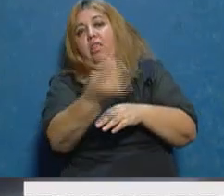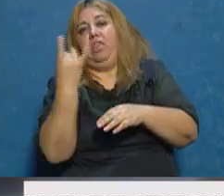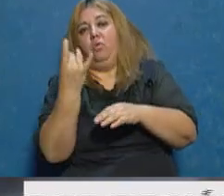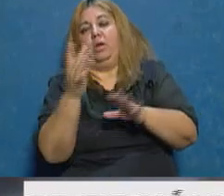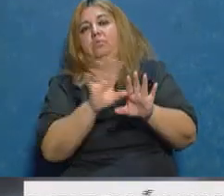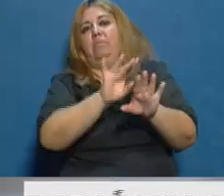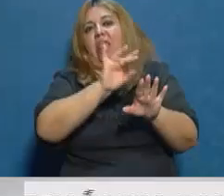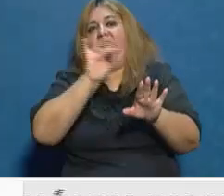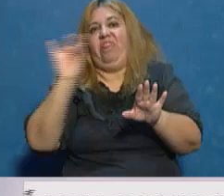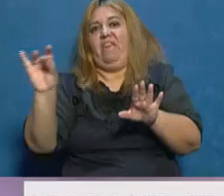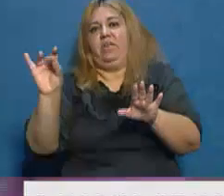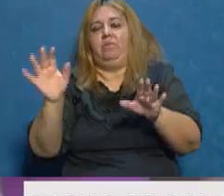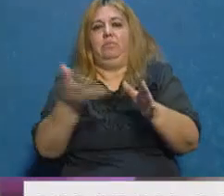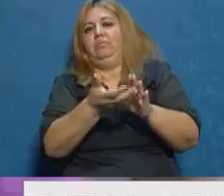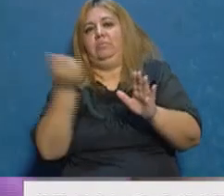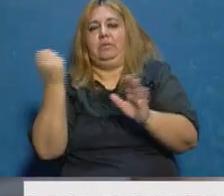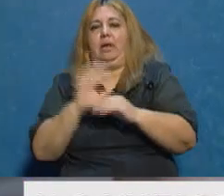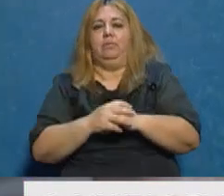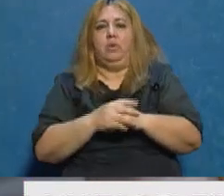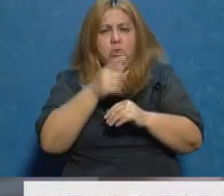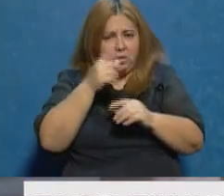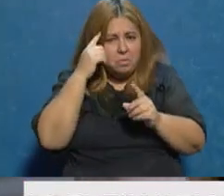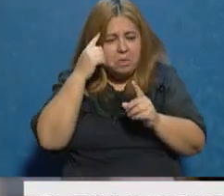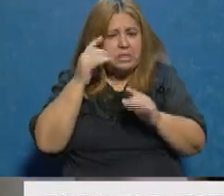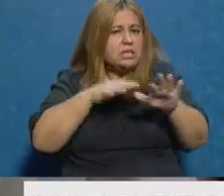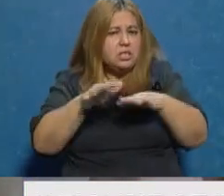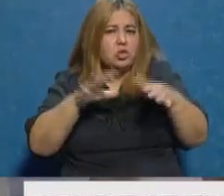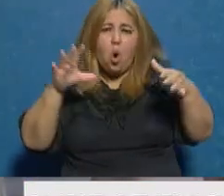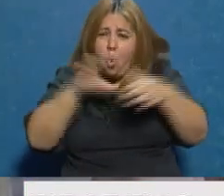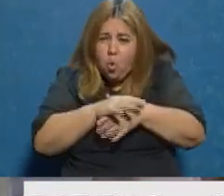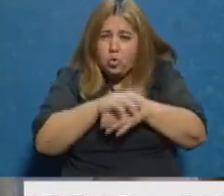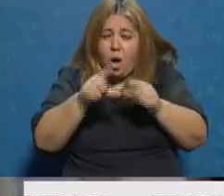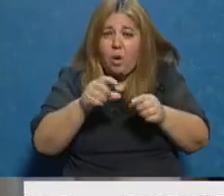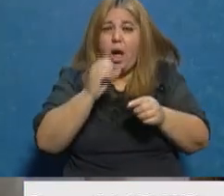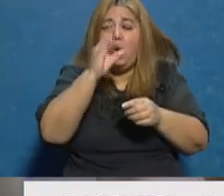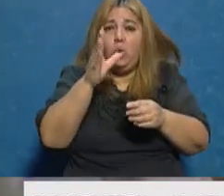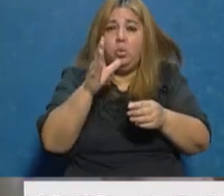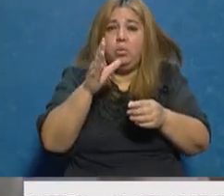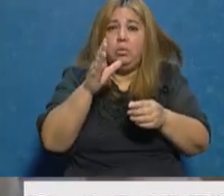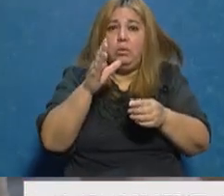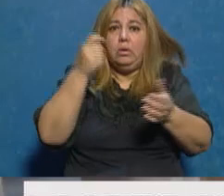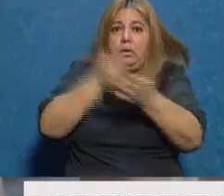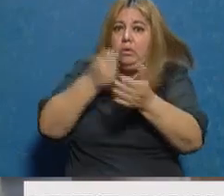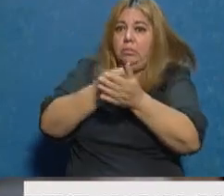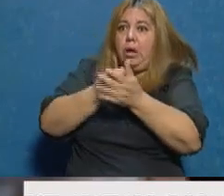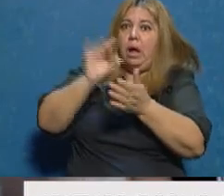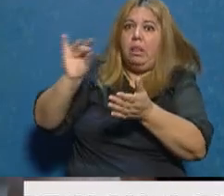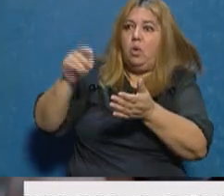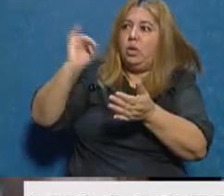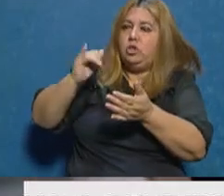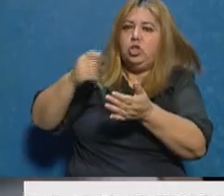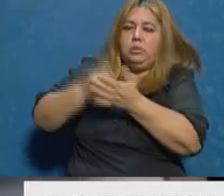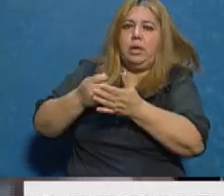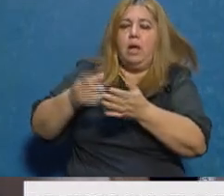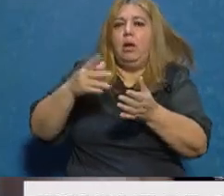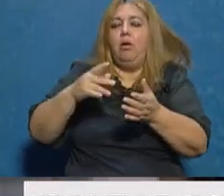había que darle a los clubes. ¿Pero eso le parece justo que en esta situación los clubes tengan que ponerse al día con la liga o tenga que equilibrarse de esa